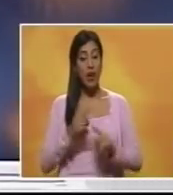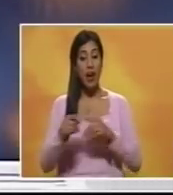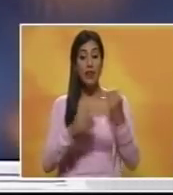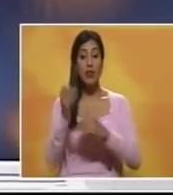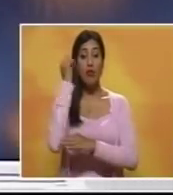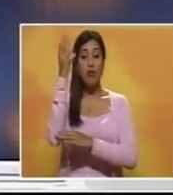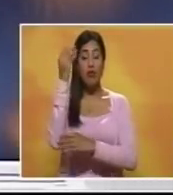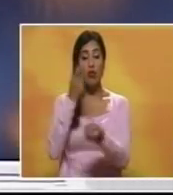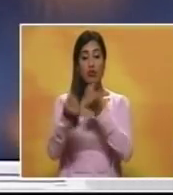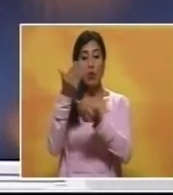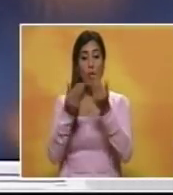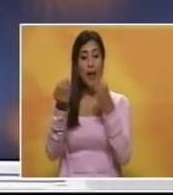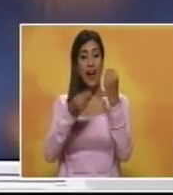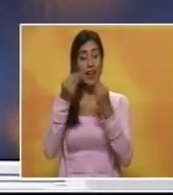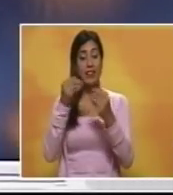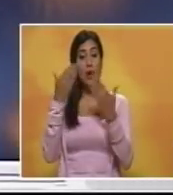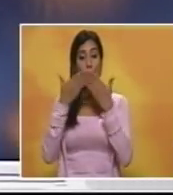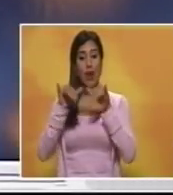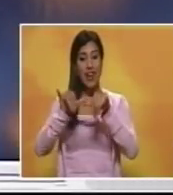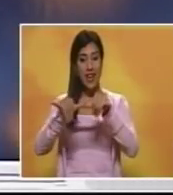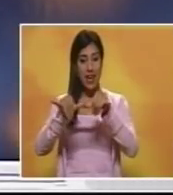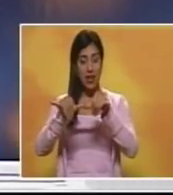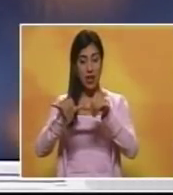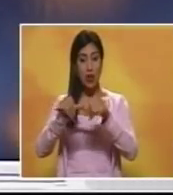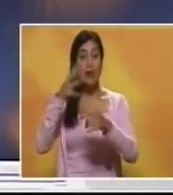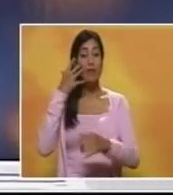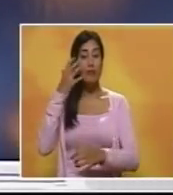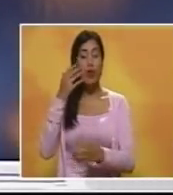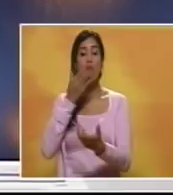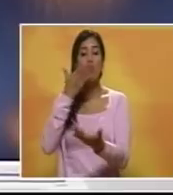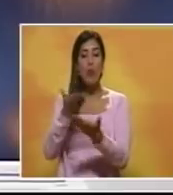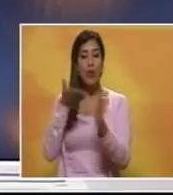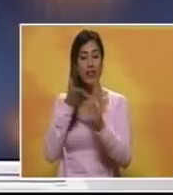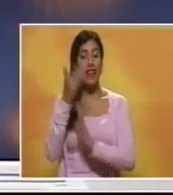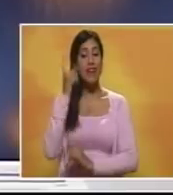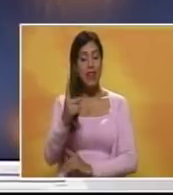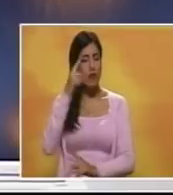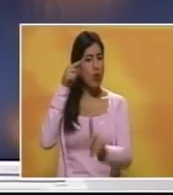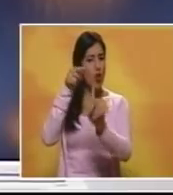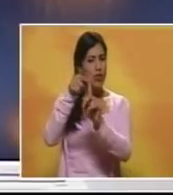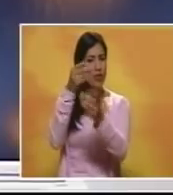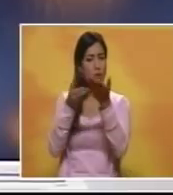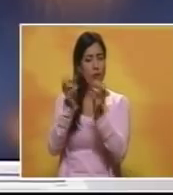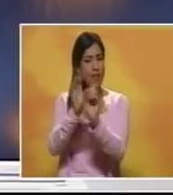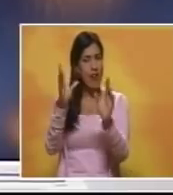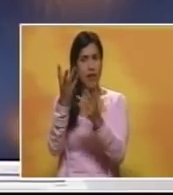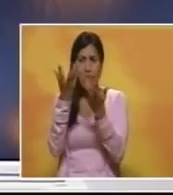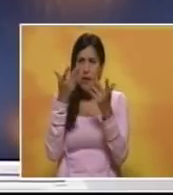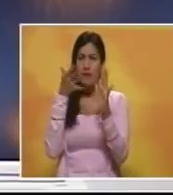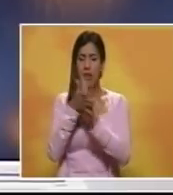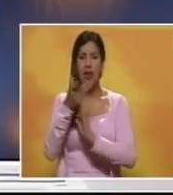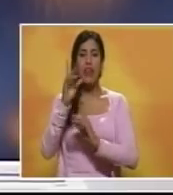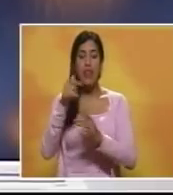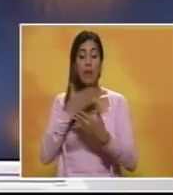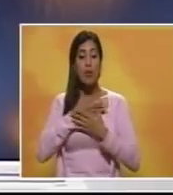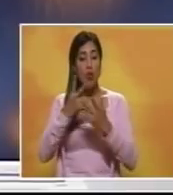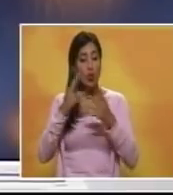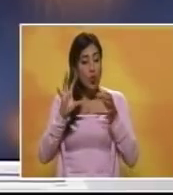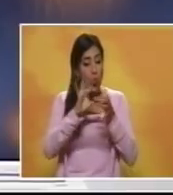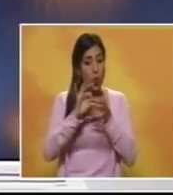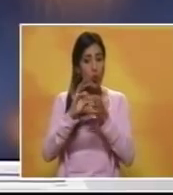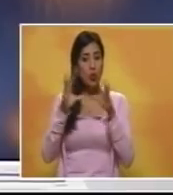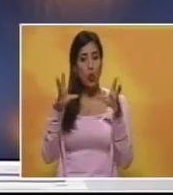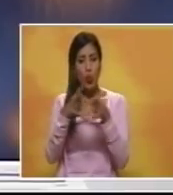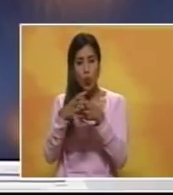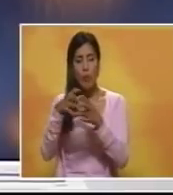Durante un foro de economía realizado en el Colegio de Ingenieros, expertos plantearon que debe haber objetivos económicos claros y voluntad unitaria de todos los